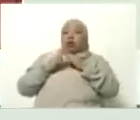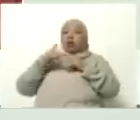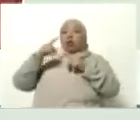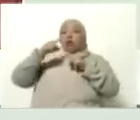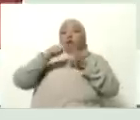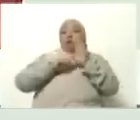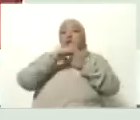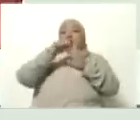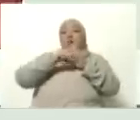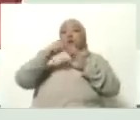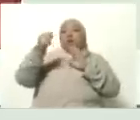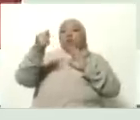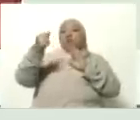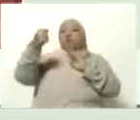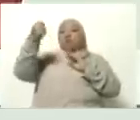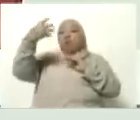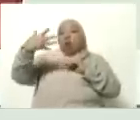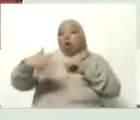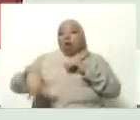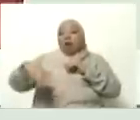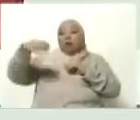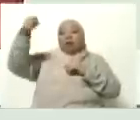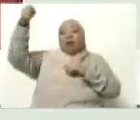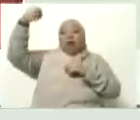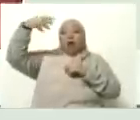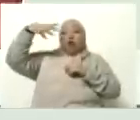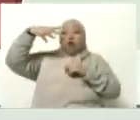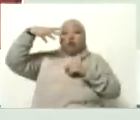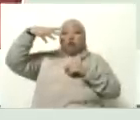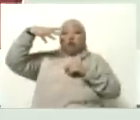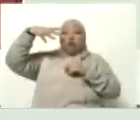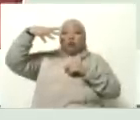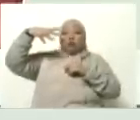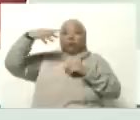de electrodoméstico por el pago tan alto que ha venido